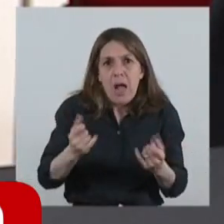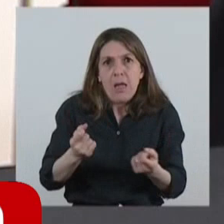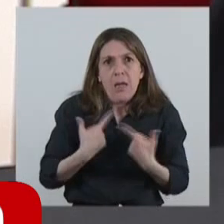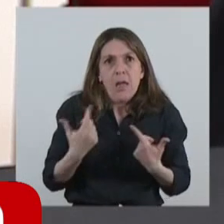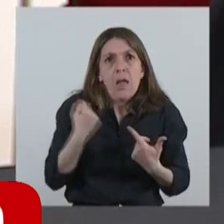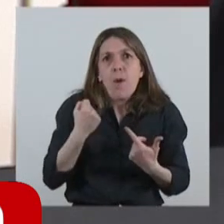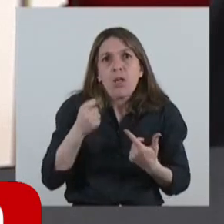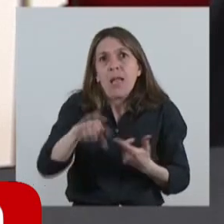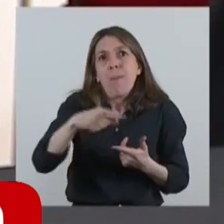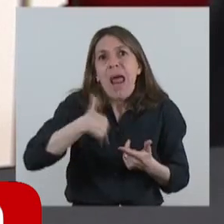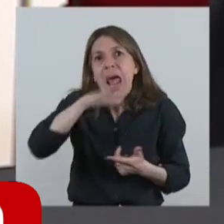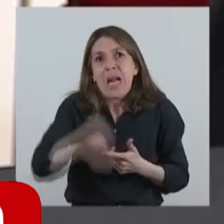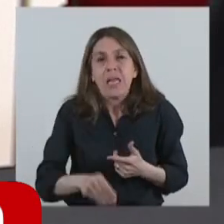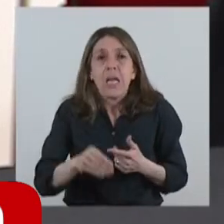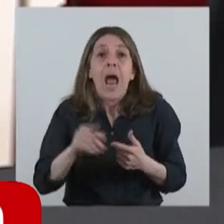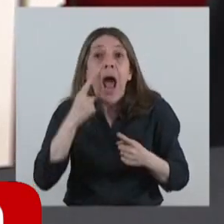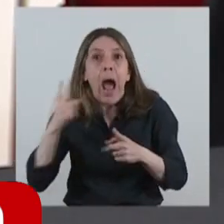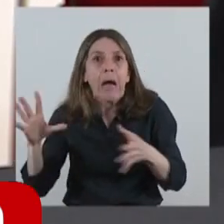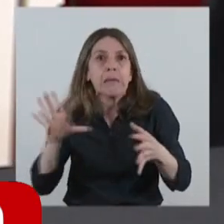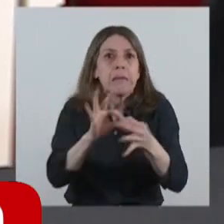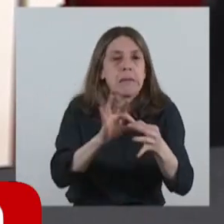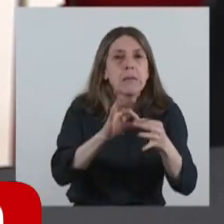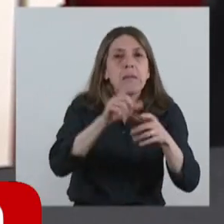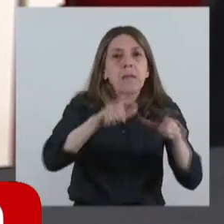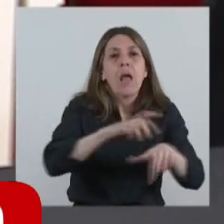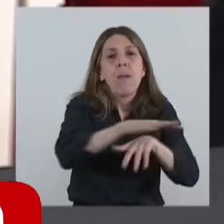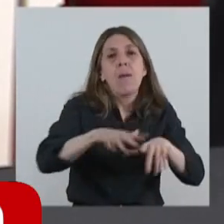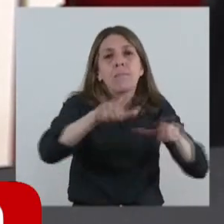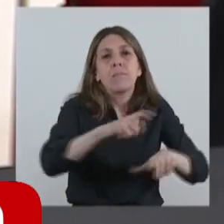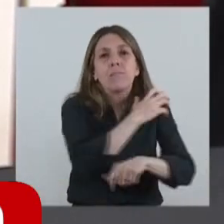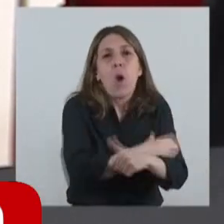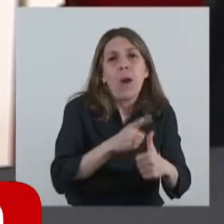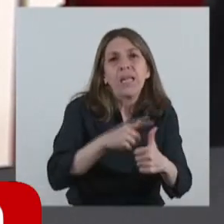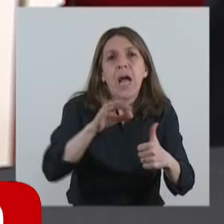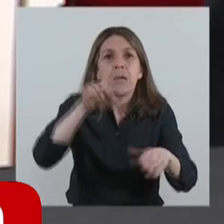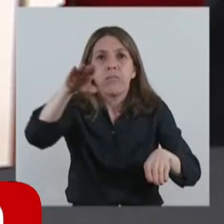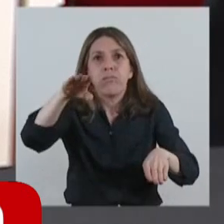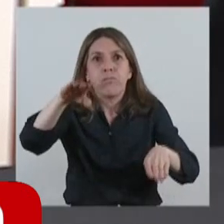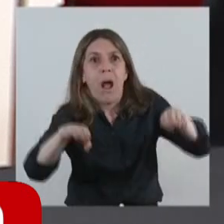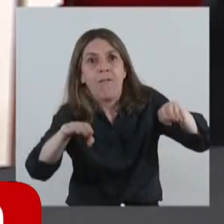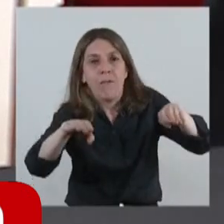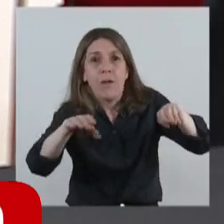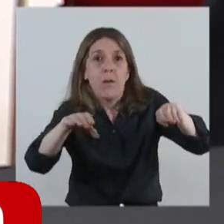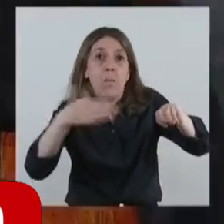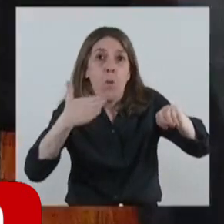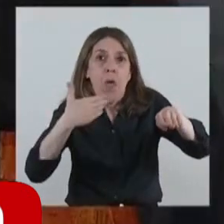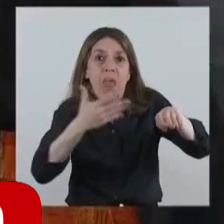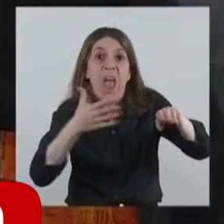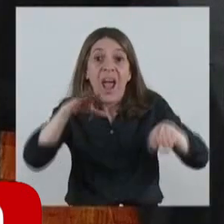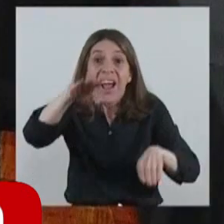el país y tiene que ver con la pobreza y con la desigualdad justamente como una de las herramientas claves para combatirla.